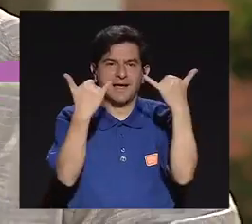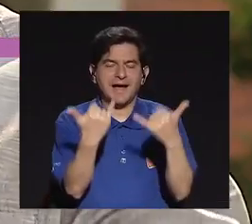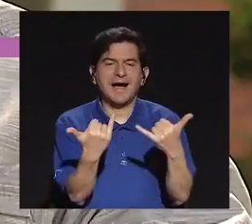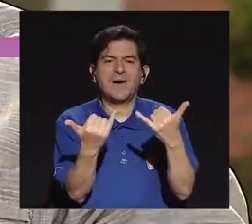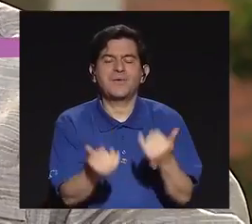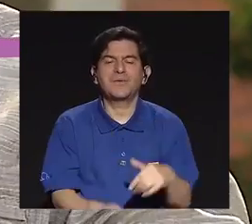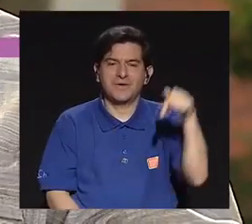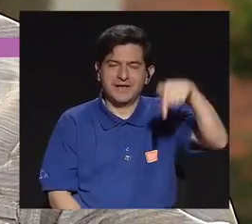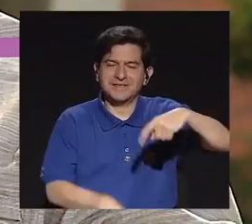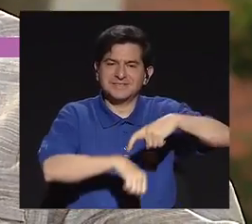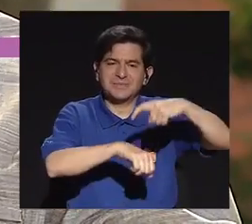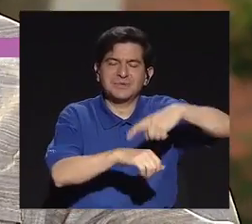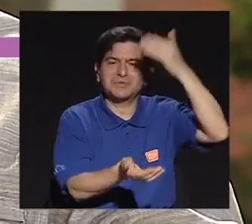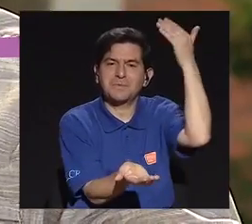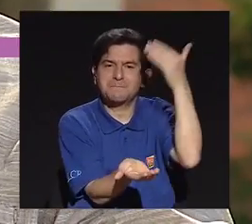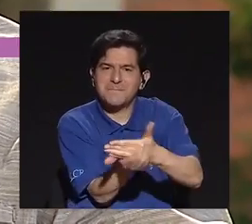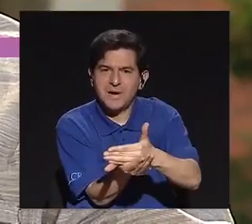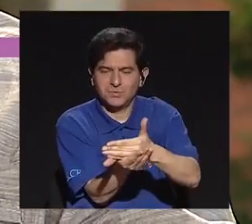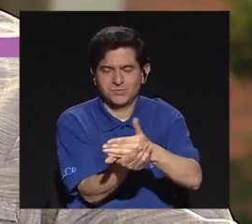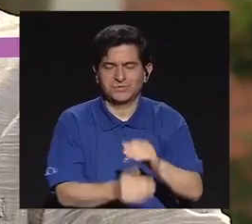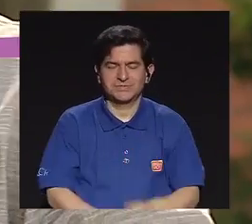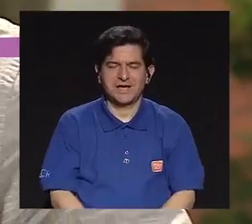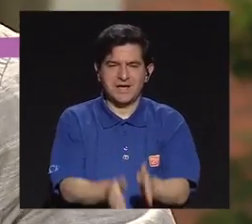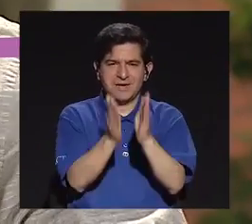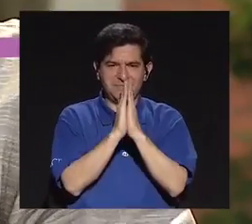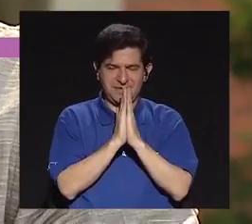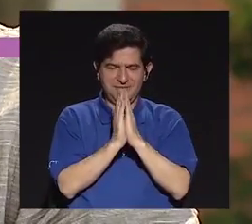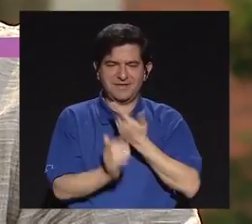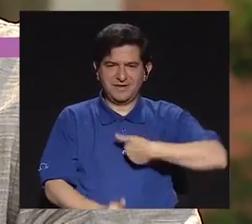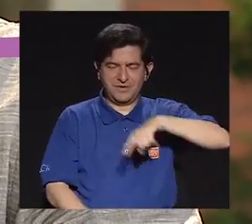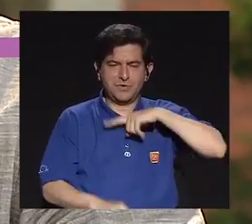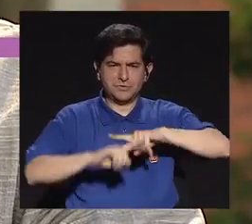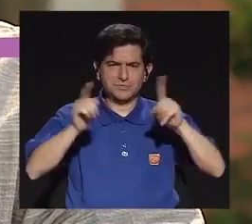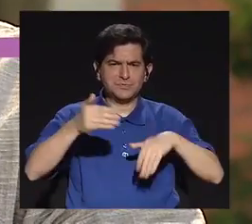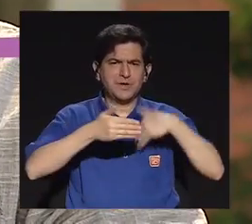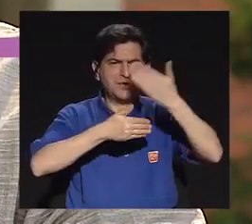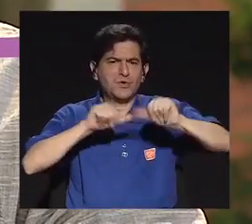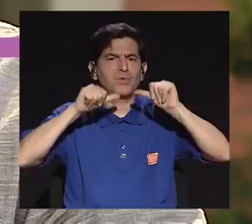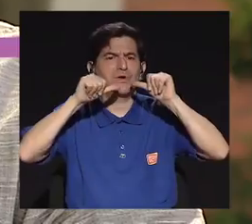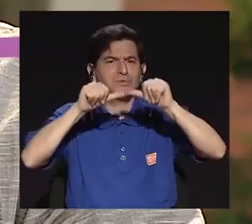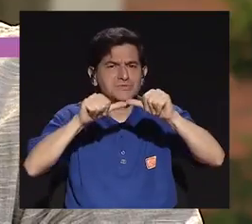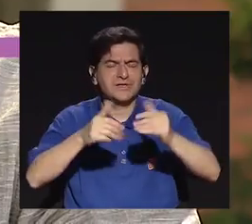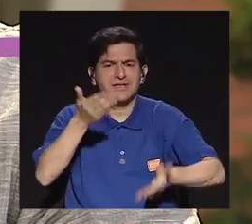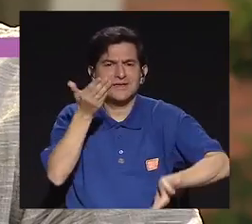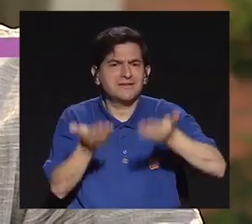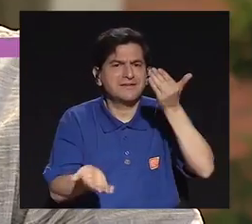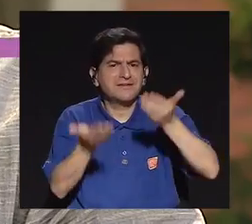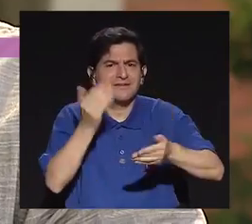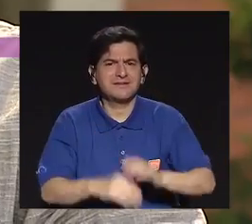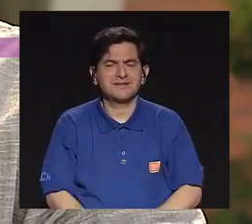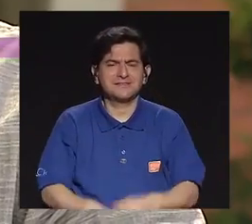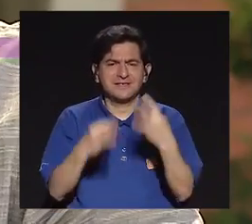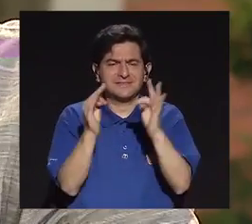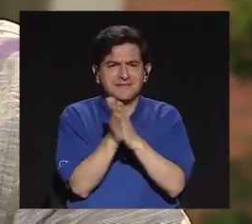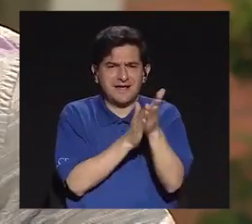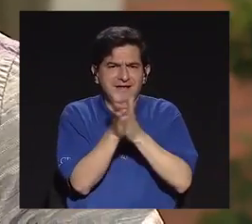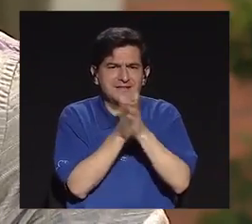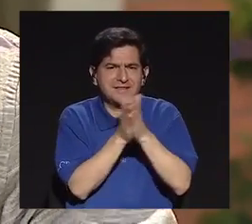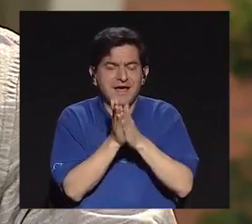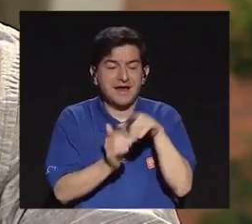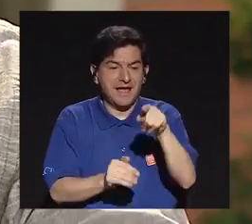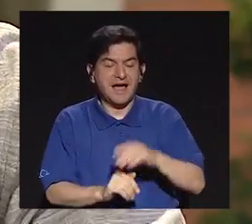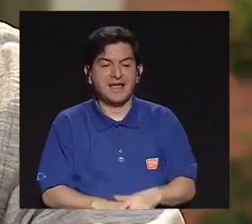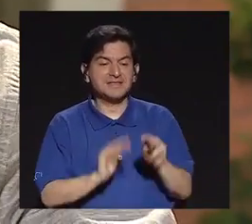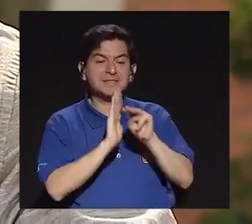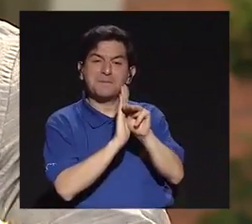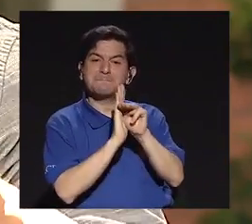hacer aquí un corte porque me están pidiendo irnos a pausa, pero vamos a regresar y tal vez vamos a poder pues sacarle provecho al